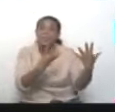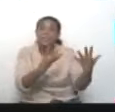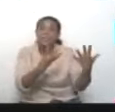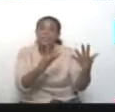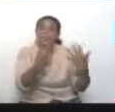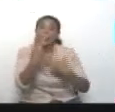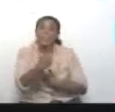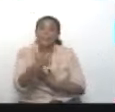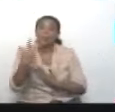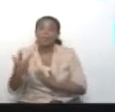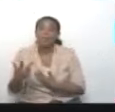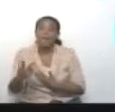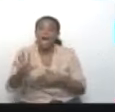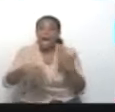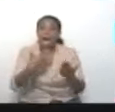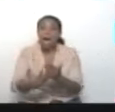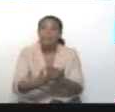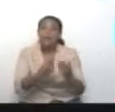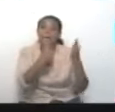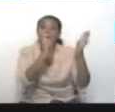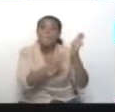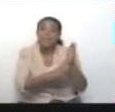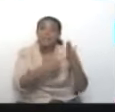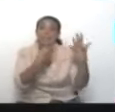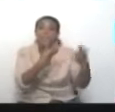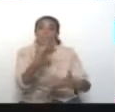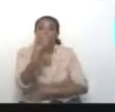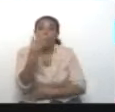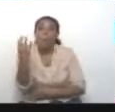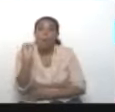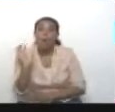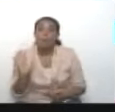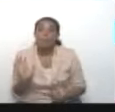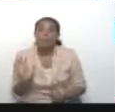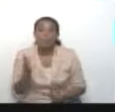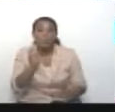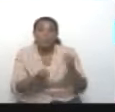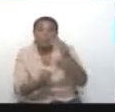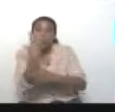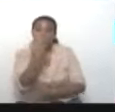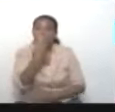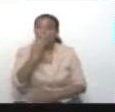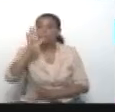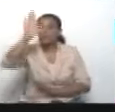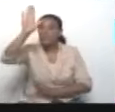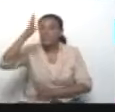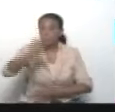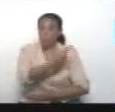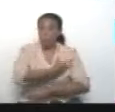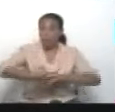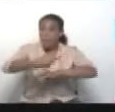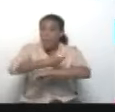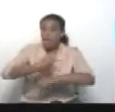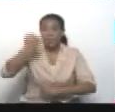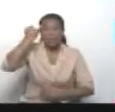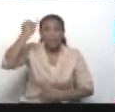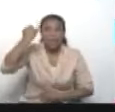1933 hasta 1940. Porque cuando surgió Hitler, con toda su